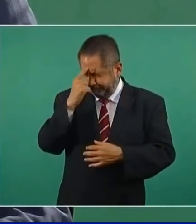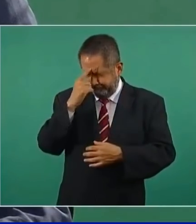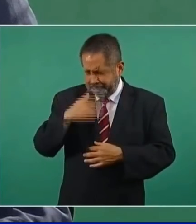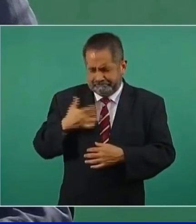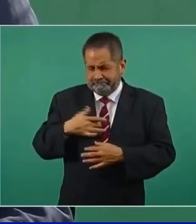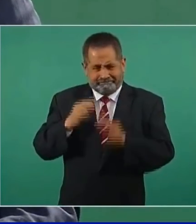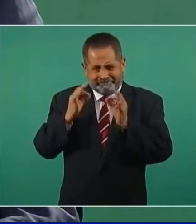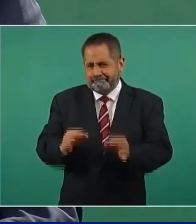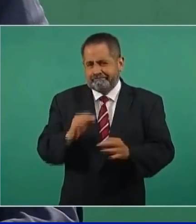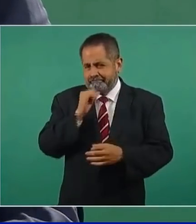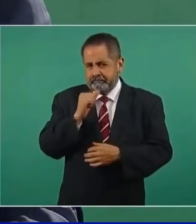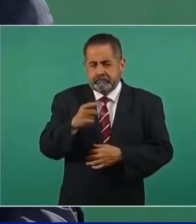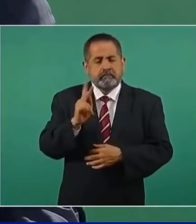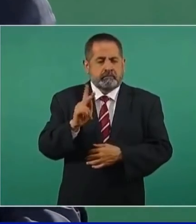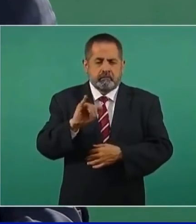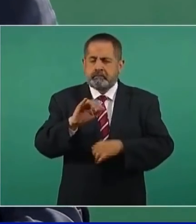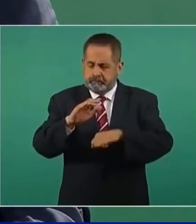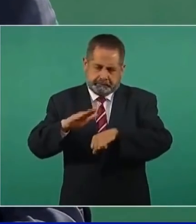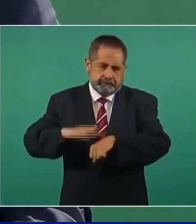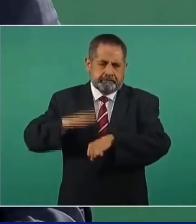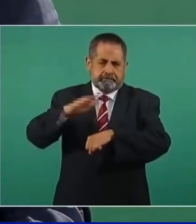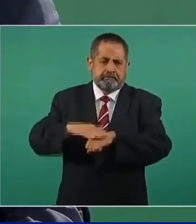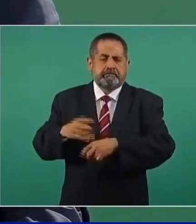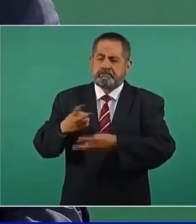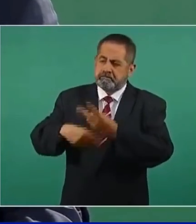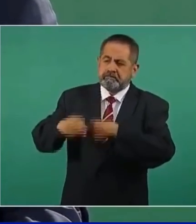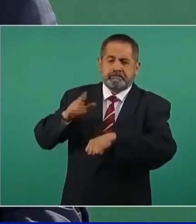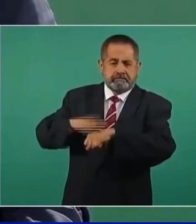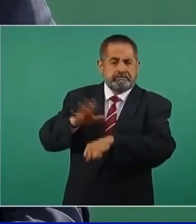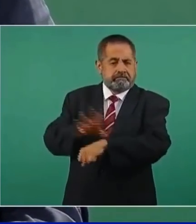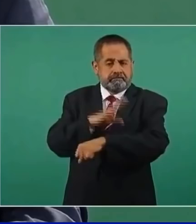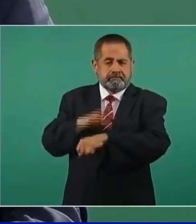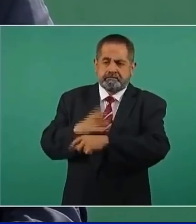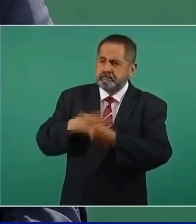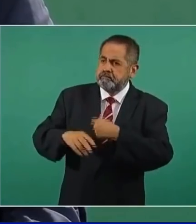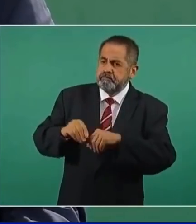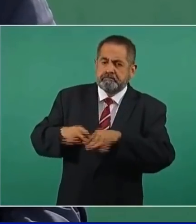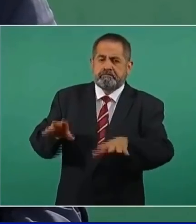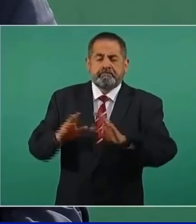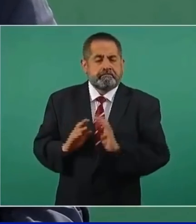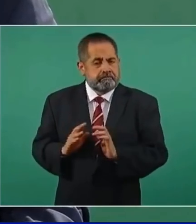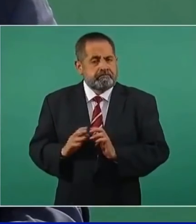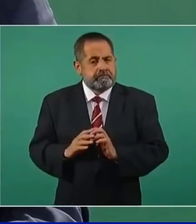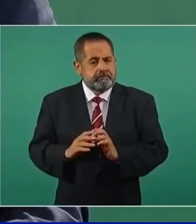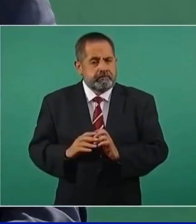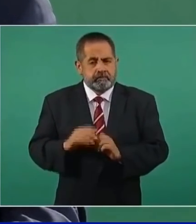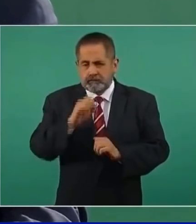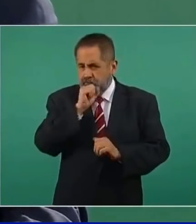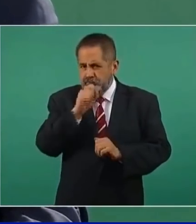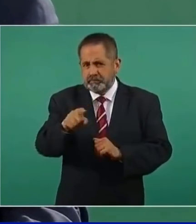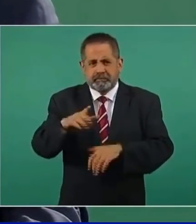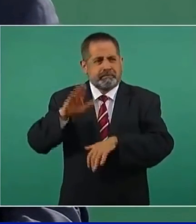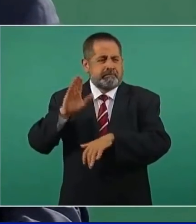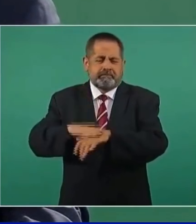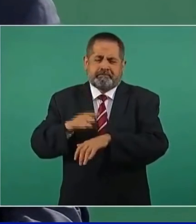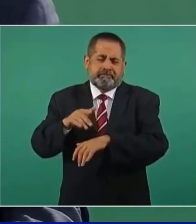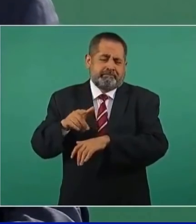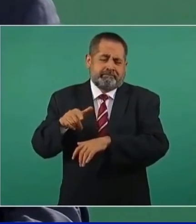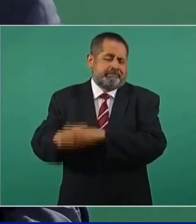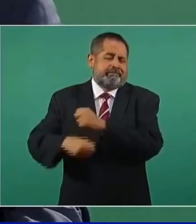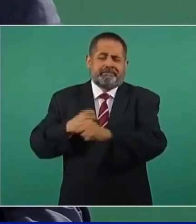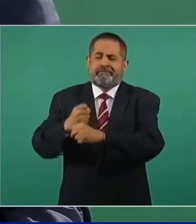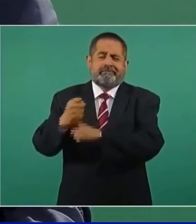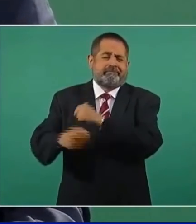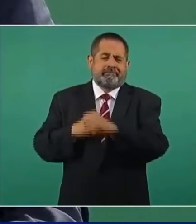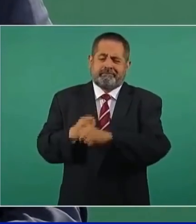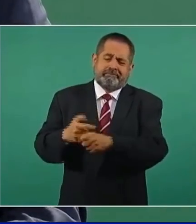dato, sí va a aumentar considerablemente y le vamos a dar muchos años más de vida a